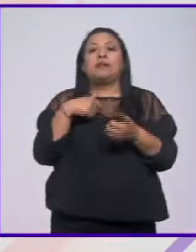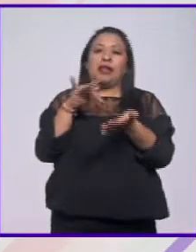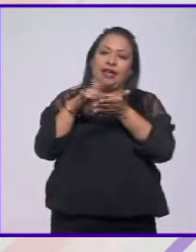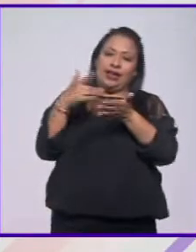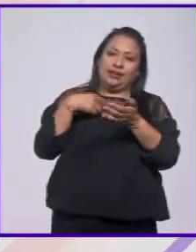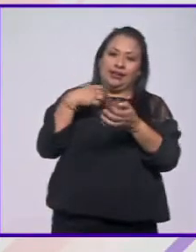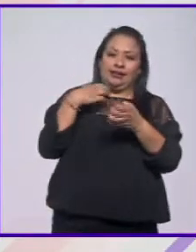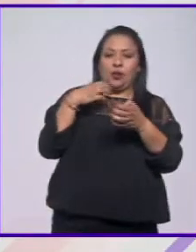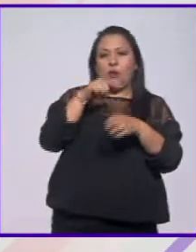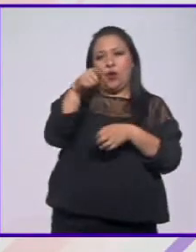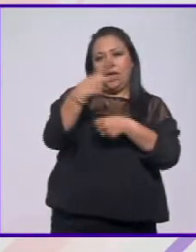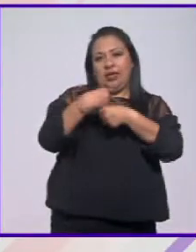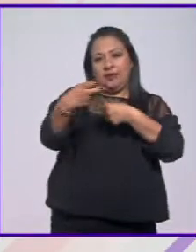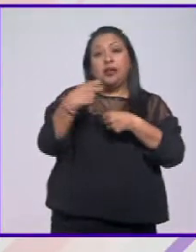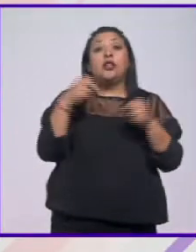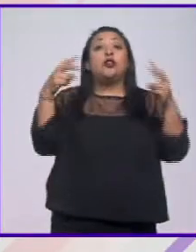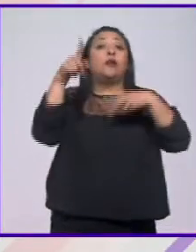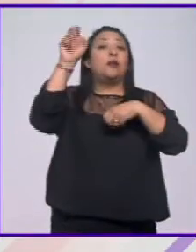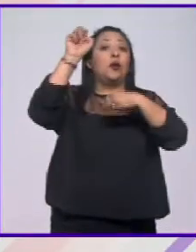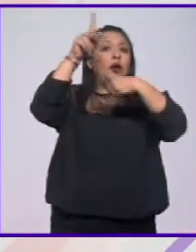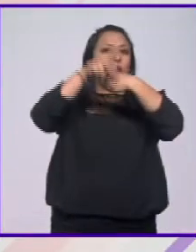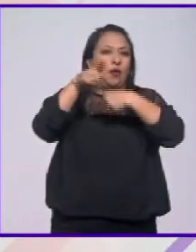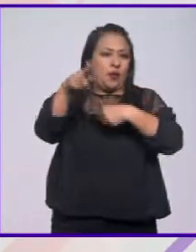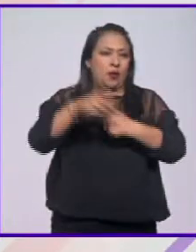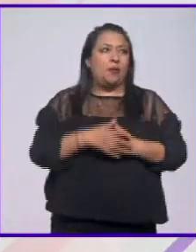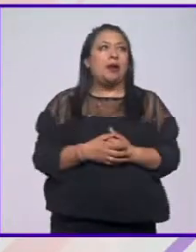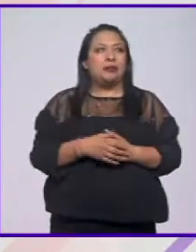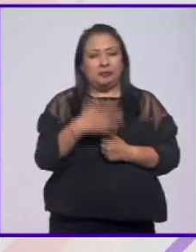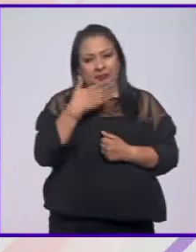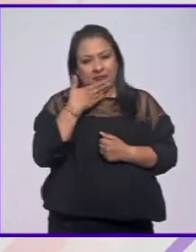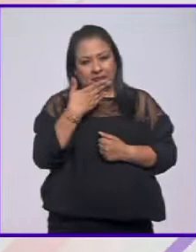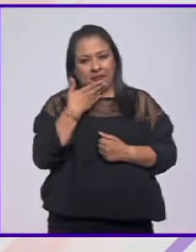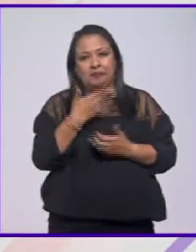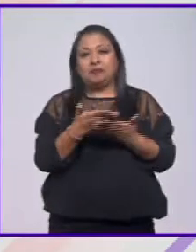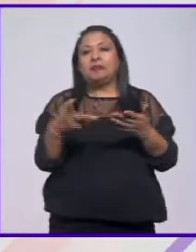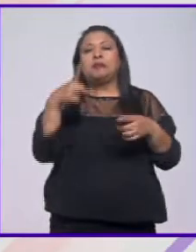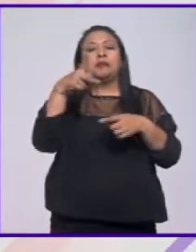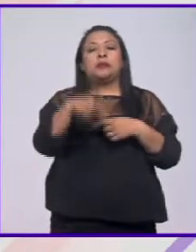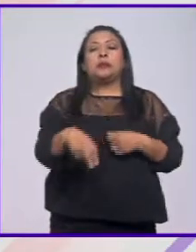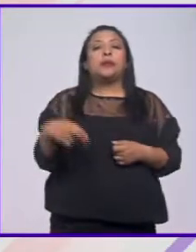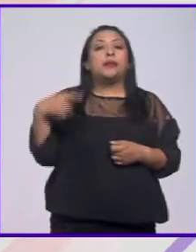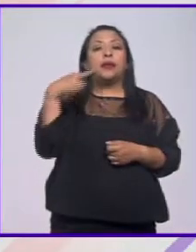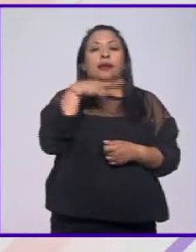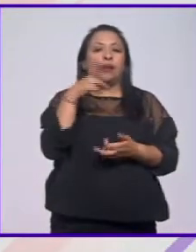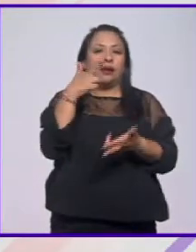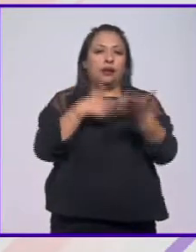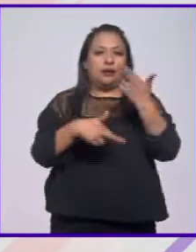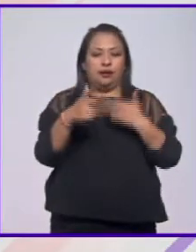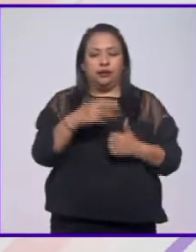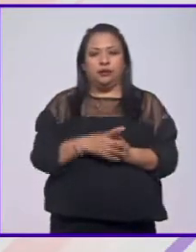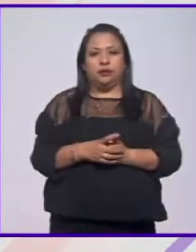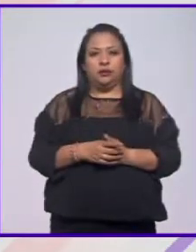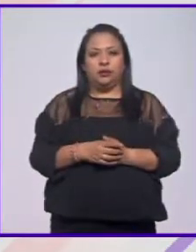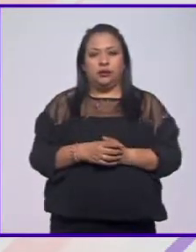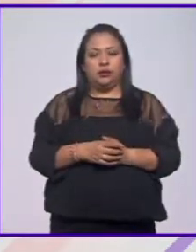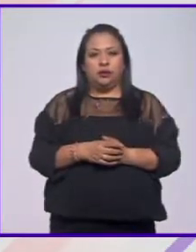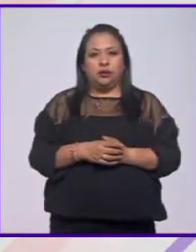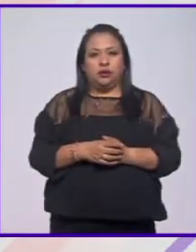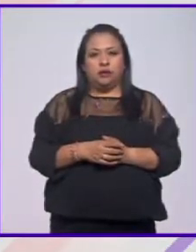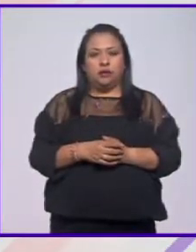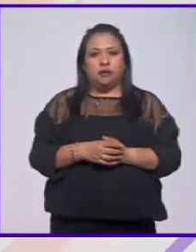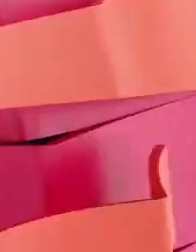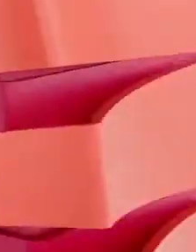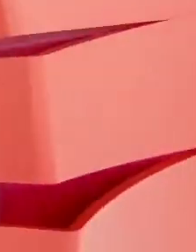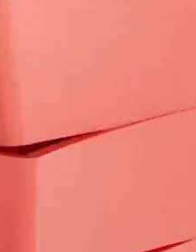espacio. Gracias. Estamos en Europa. Okay. Qué emoción. Nos vemos en Europa. Una brevísima pausa, ya volvemos.